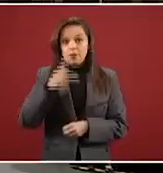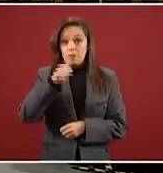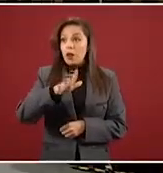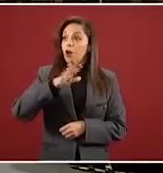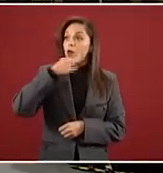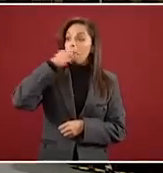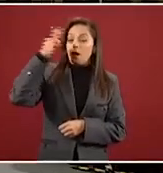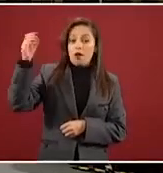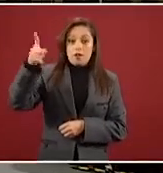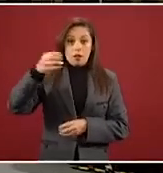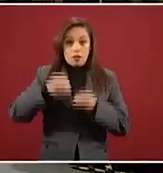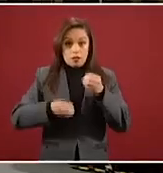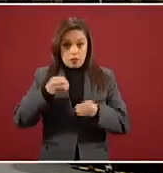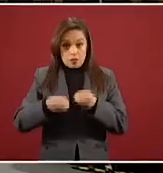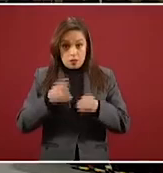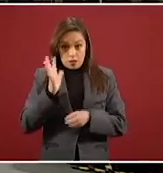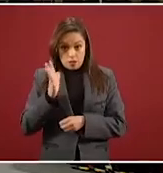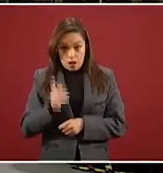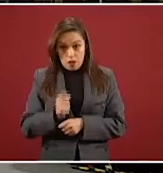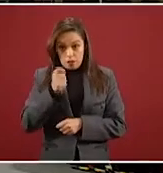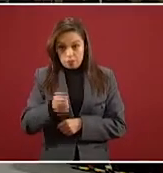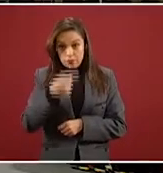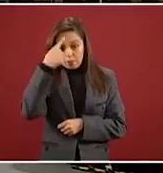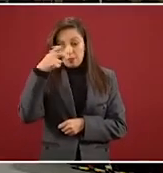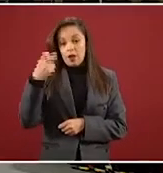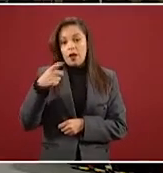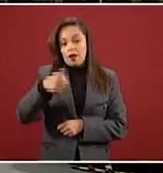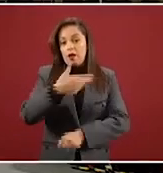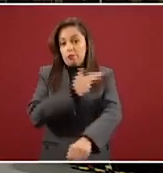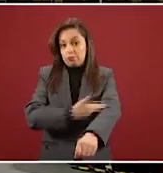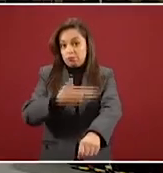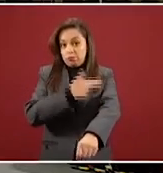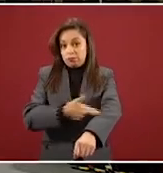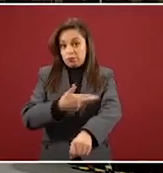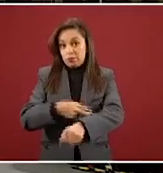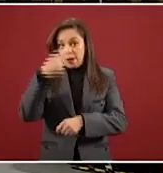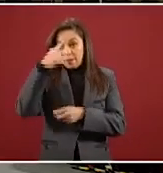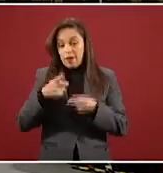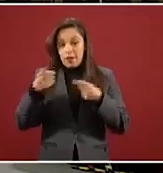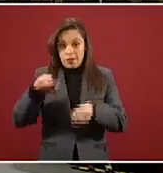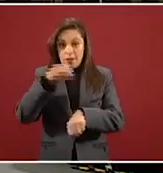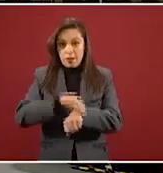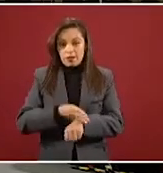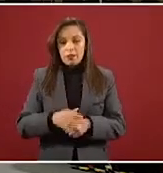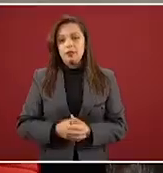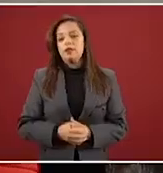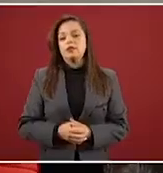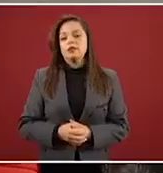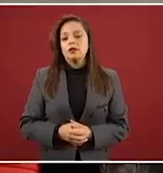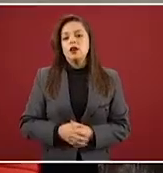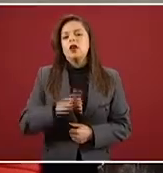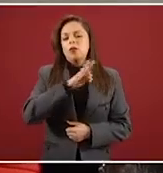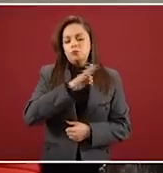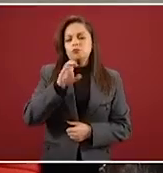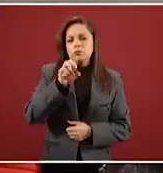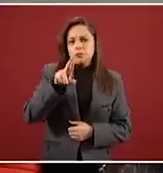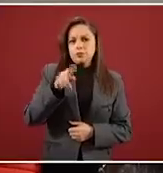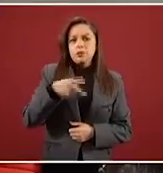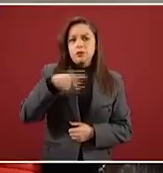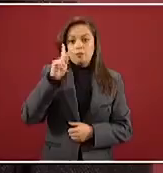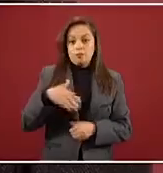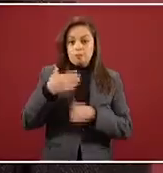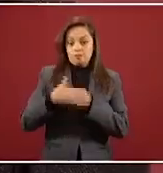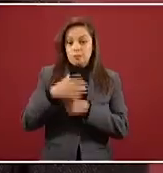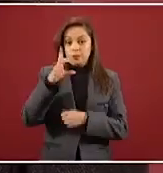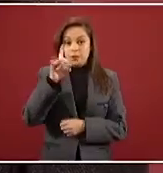que está en proceso de cumplimiento, eso es lo que quizá ha ocurrido. Posiblemente, pero una vez que se tome la determinación administrativa el próximo 30 de